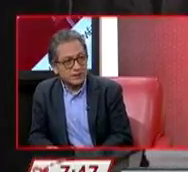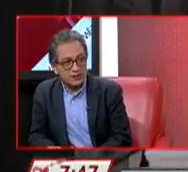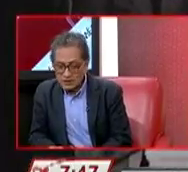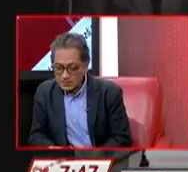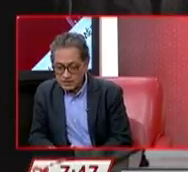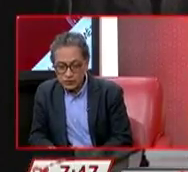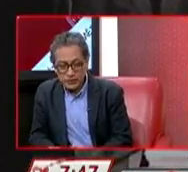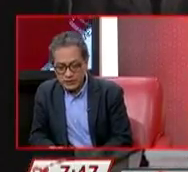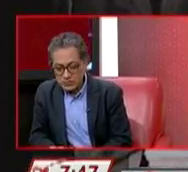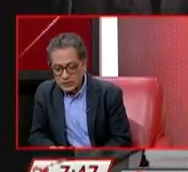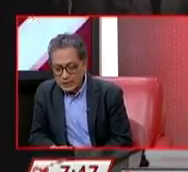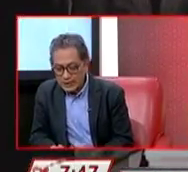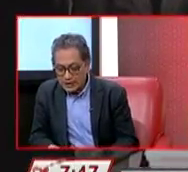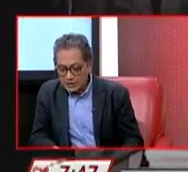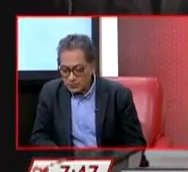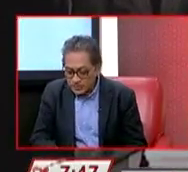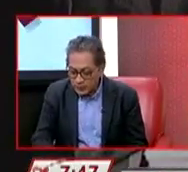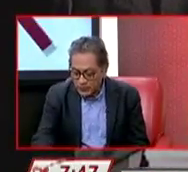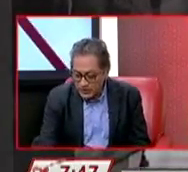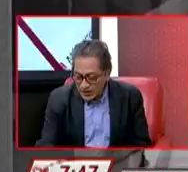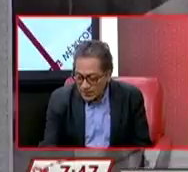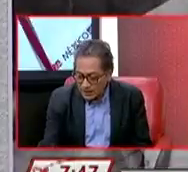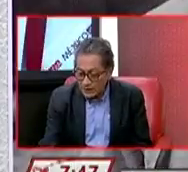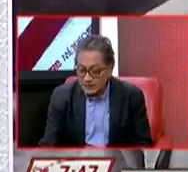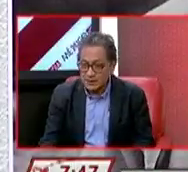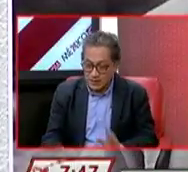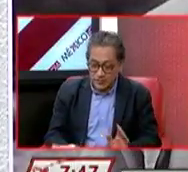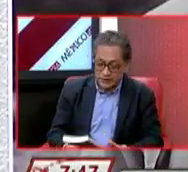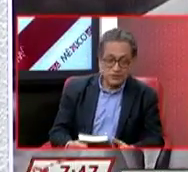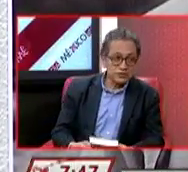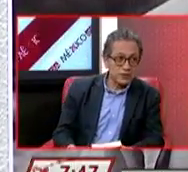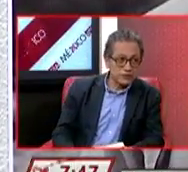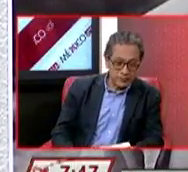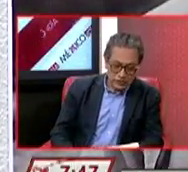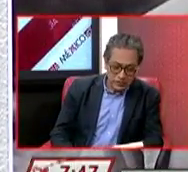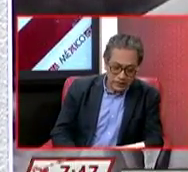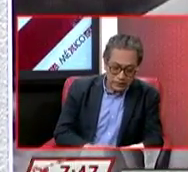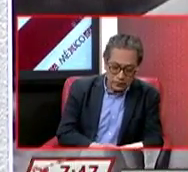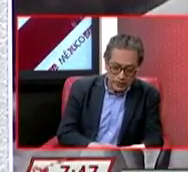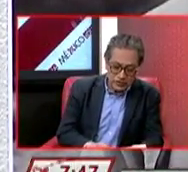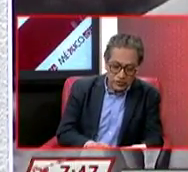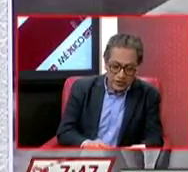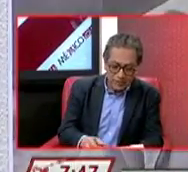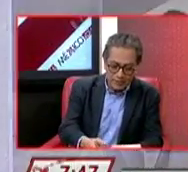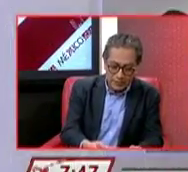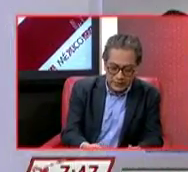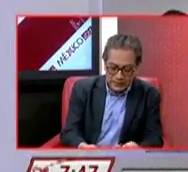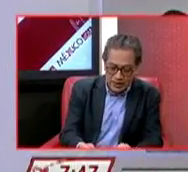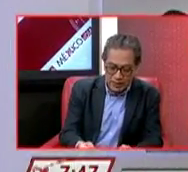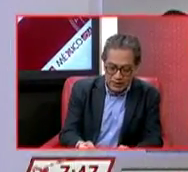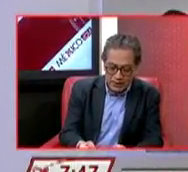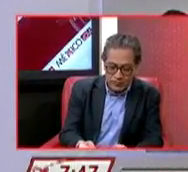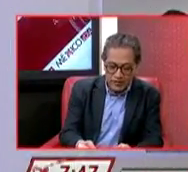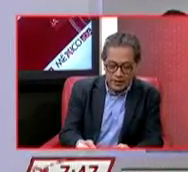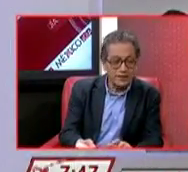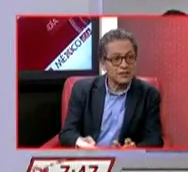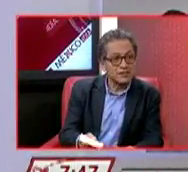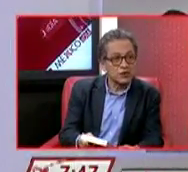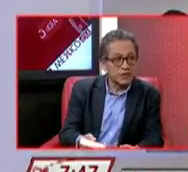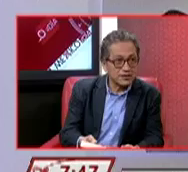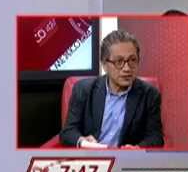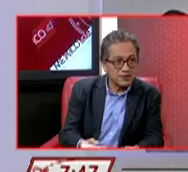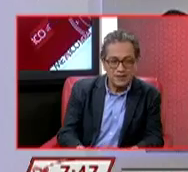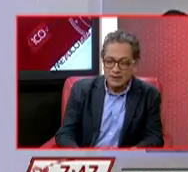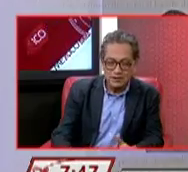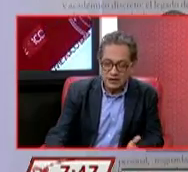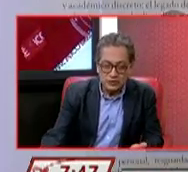productos realmente estupendos. Yo les proponía leerse, además de esos libros mencionados, una historia que se llama Literatura Mexicana del